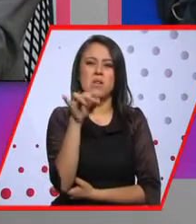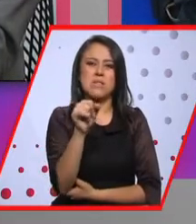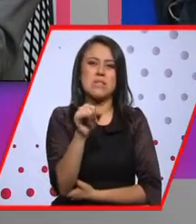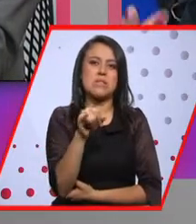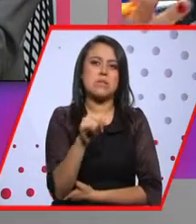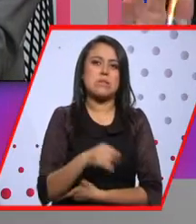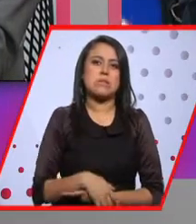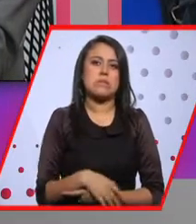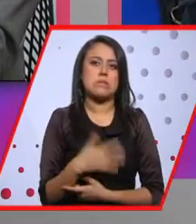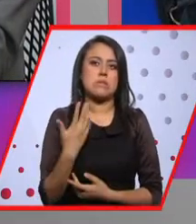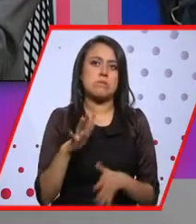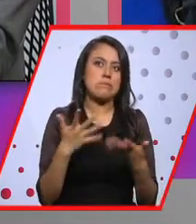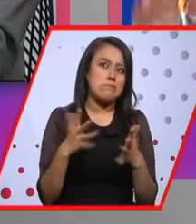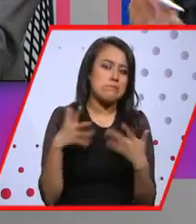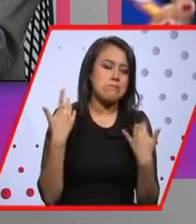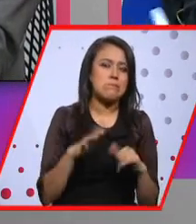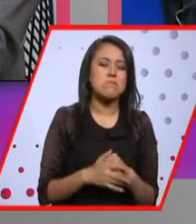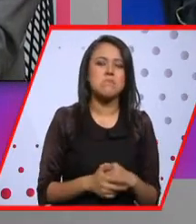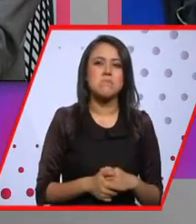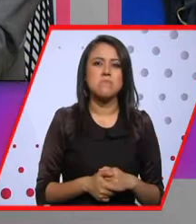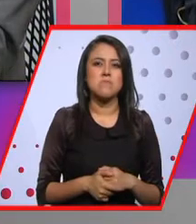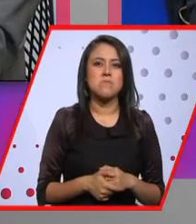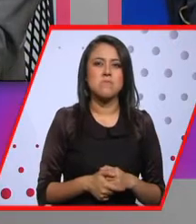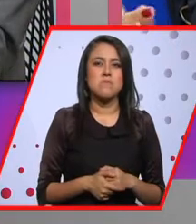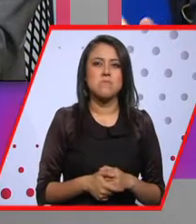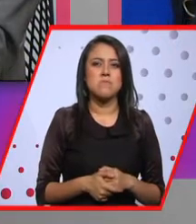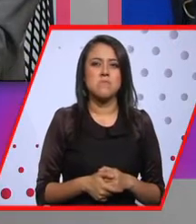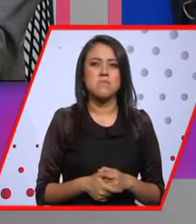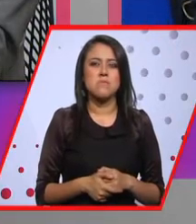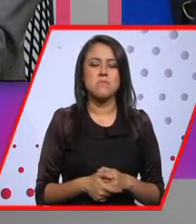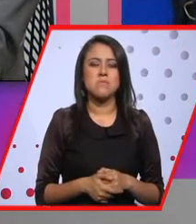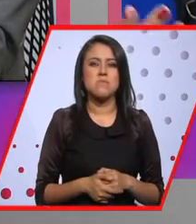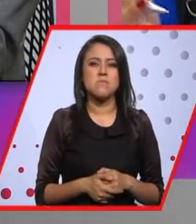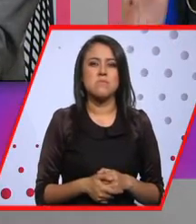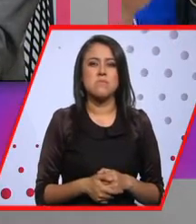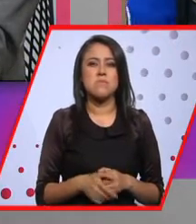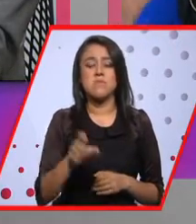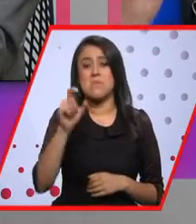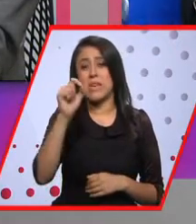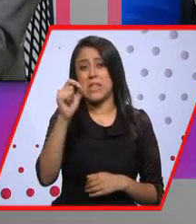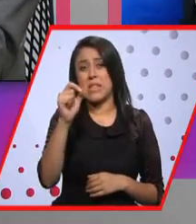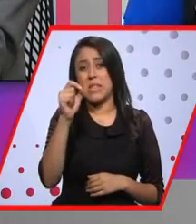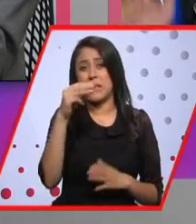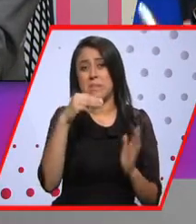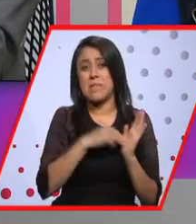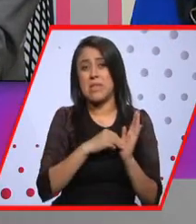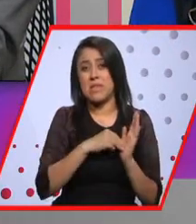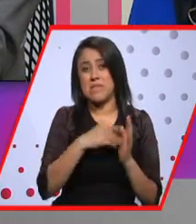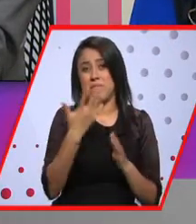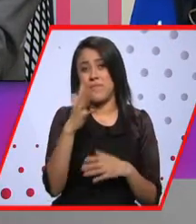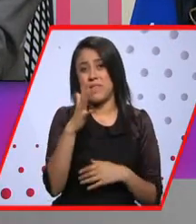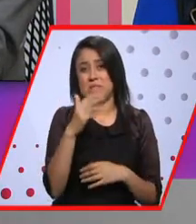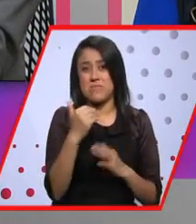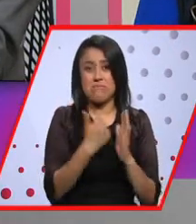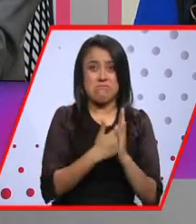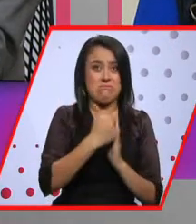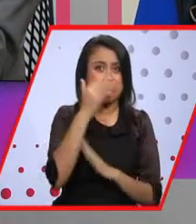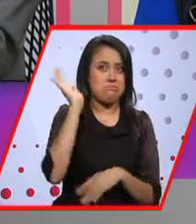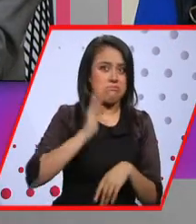Híjole, varían los costos, pero puede estar en los 20 mil pesos, un poco más arriba.